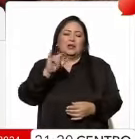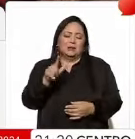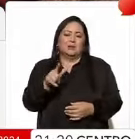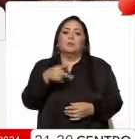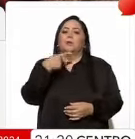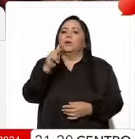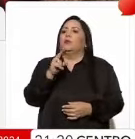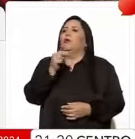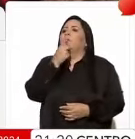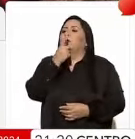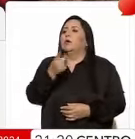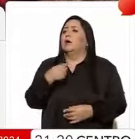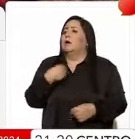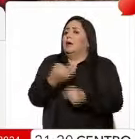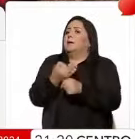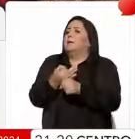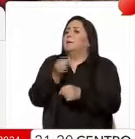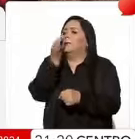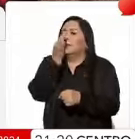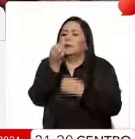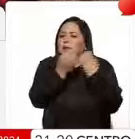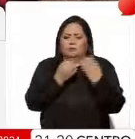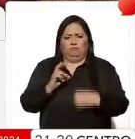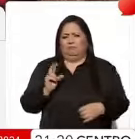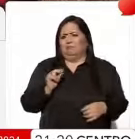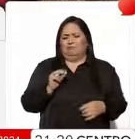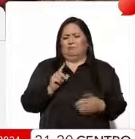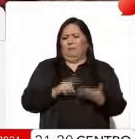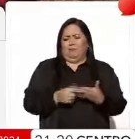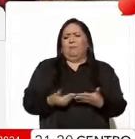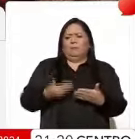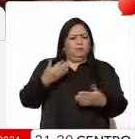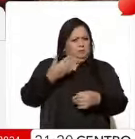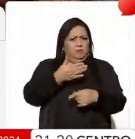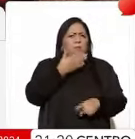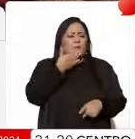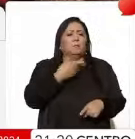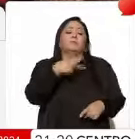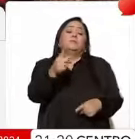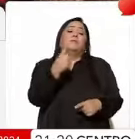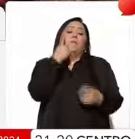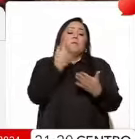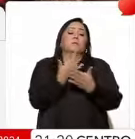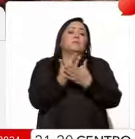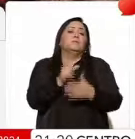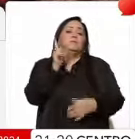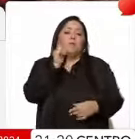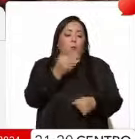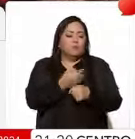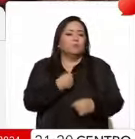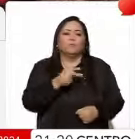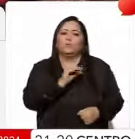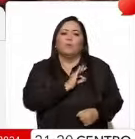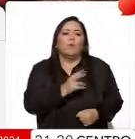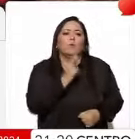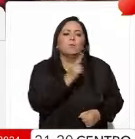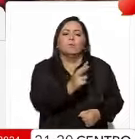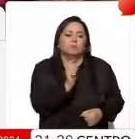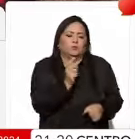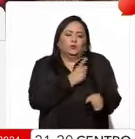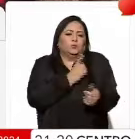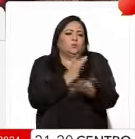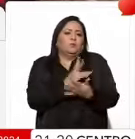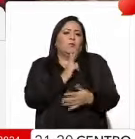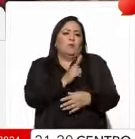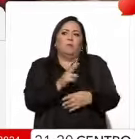y no decir es que vamos llegando, vamos revisando, ¿no? Entonces está en buenas condiciones, habrá que esperar mañana, yo no puedo hablar, no soy vocero de